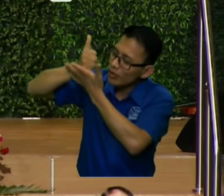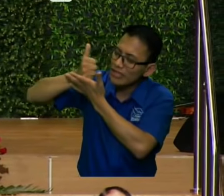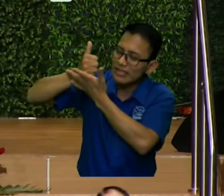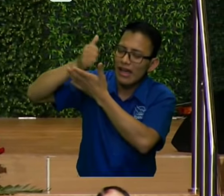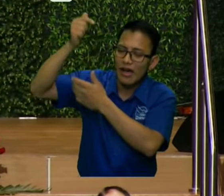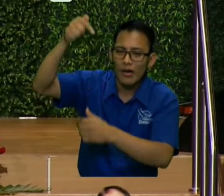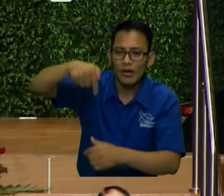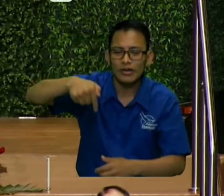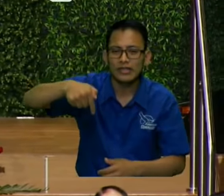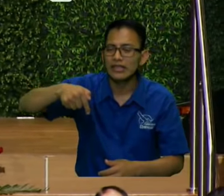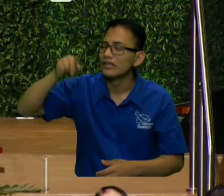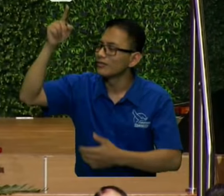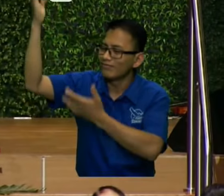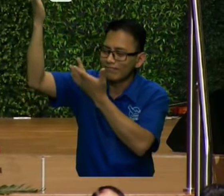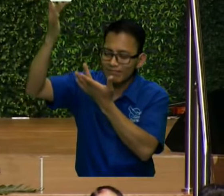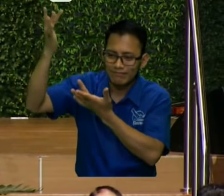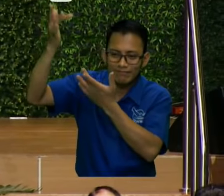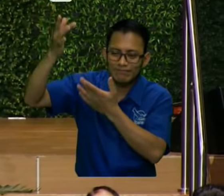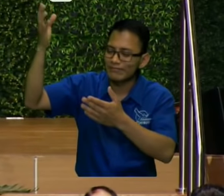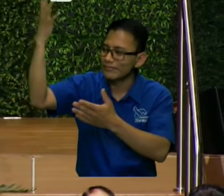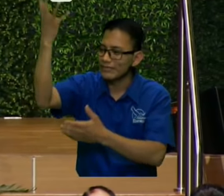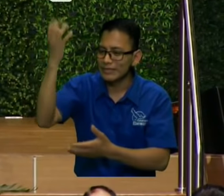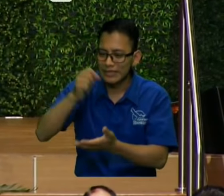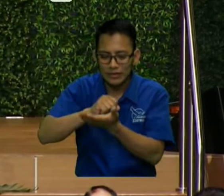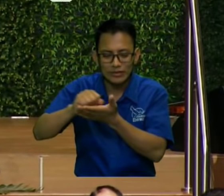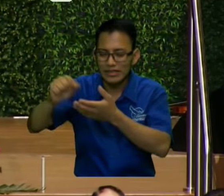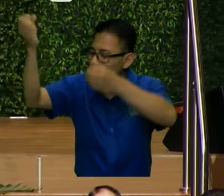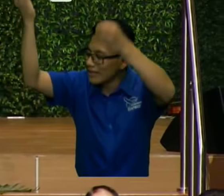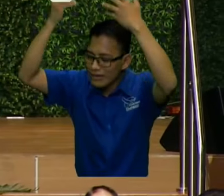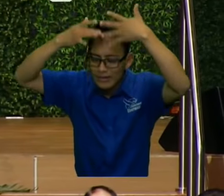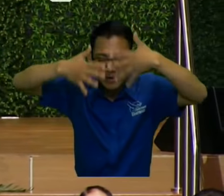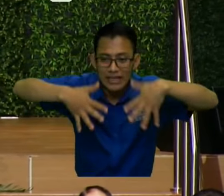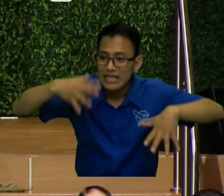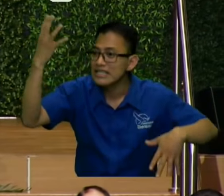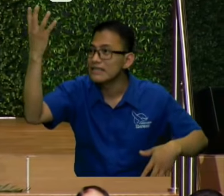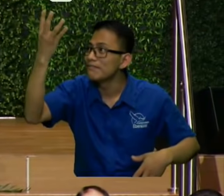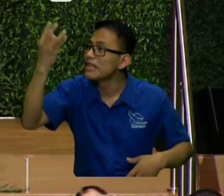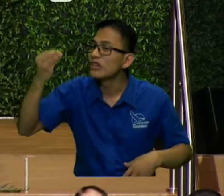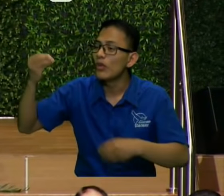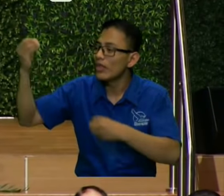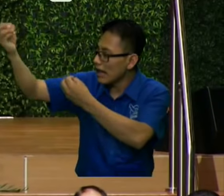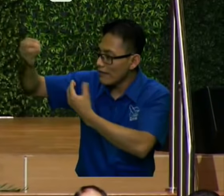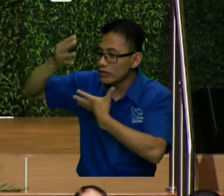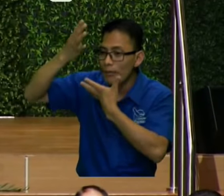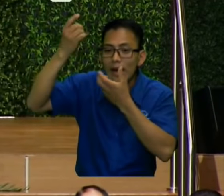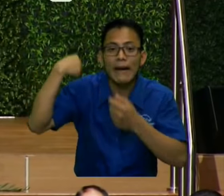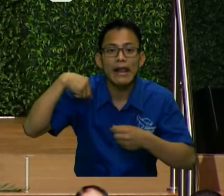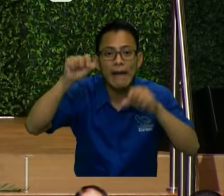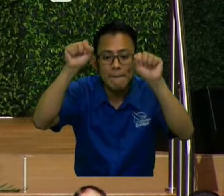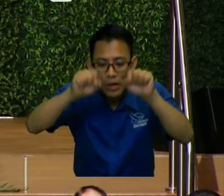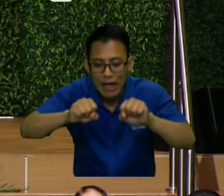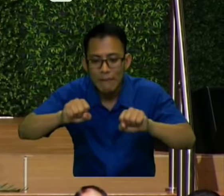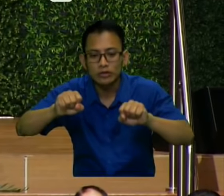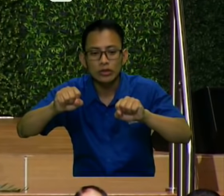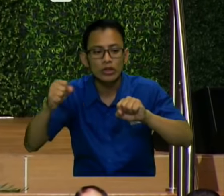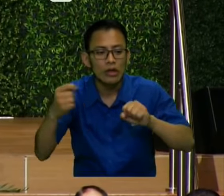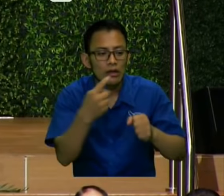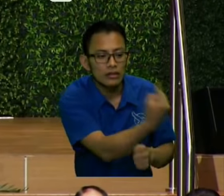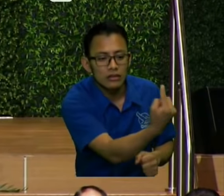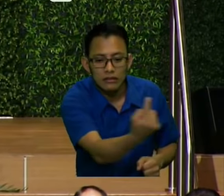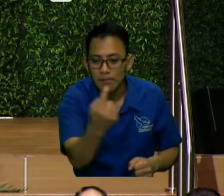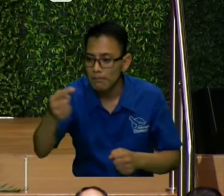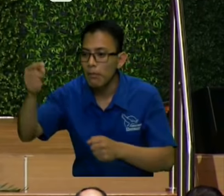Señor, derrama de tu Santo Espíritu, un espíritu de revelación, para que podamos entender todos y cada uno de